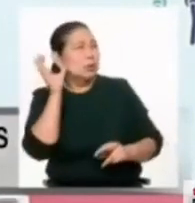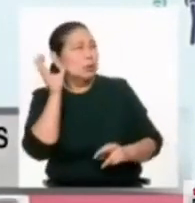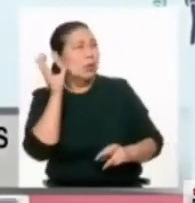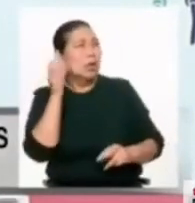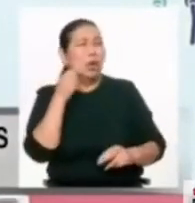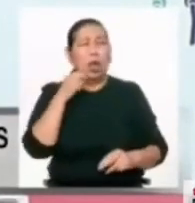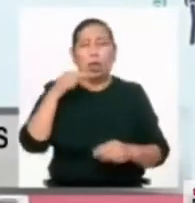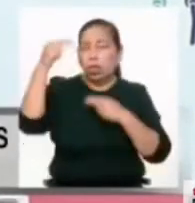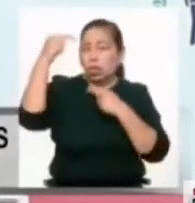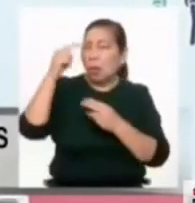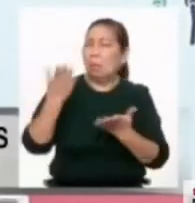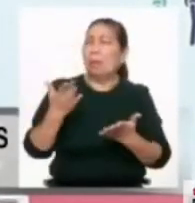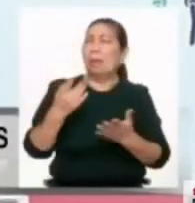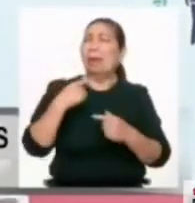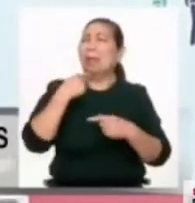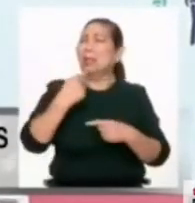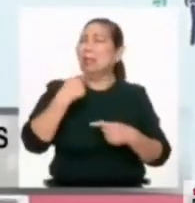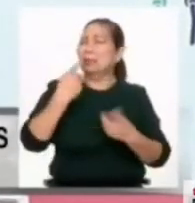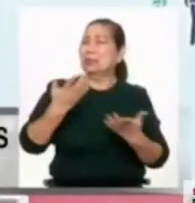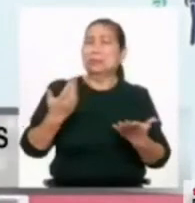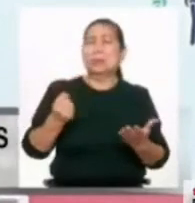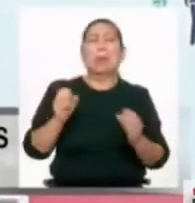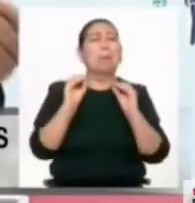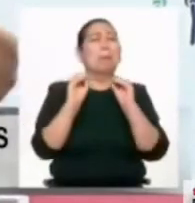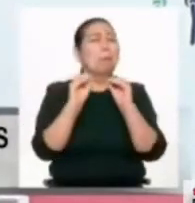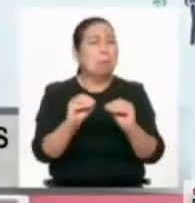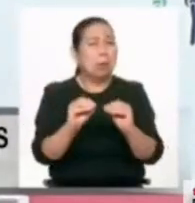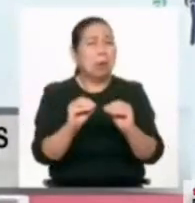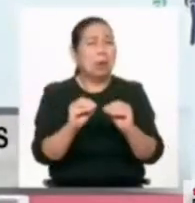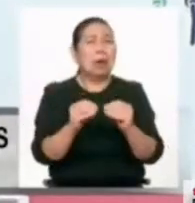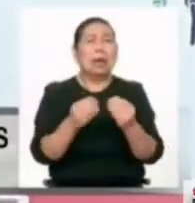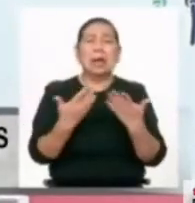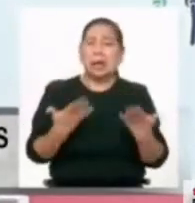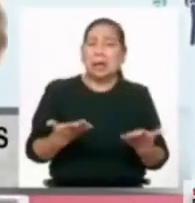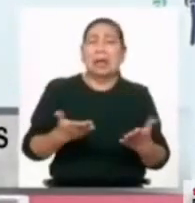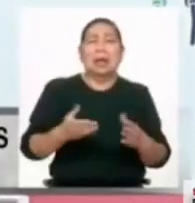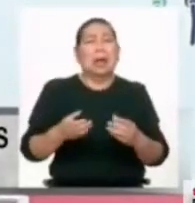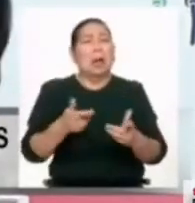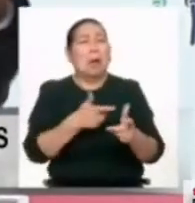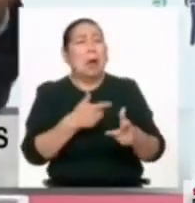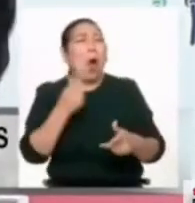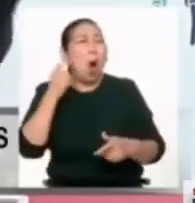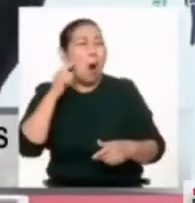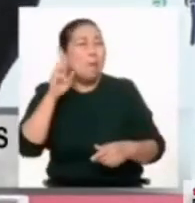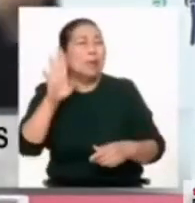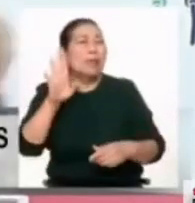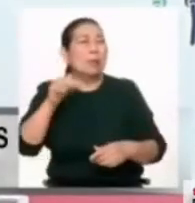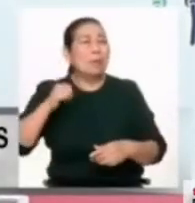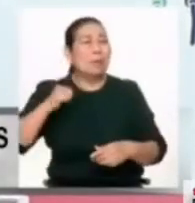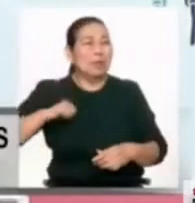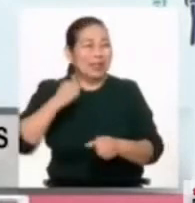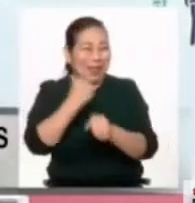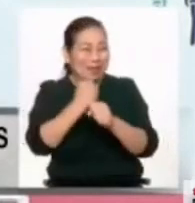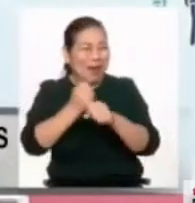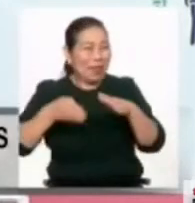un noticiero decir muy alegremente, se está proponiendo aquí que se arme a los serenos y como una alarma